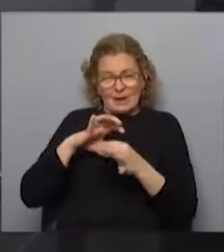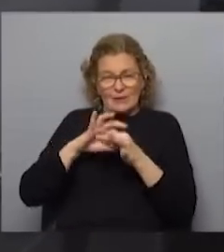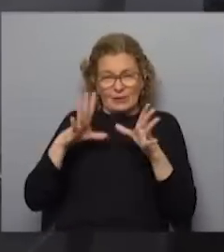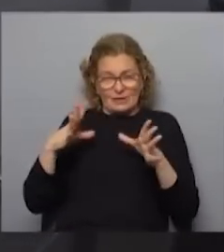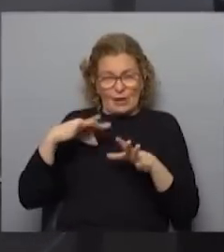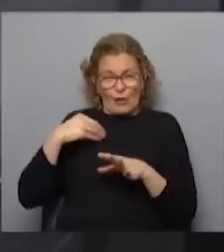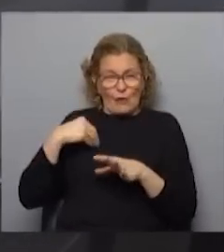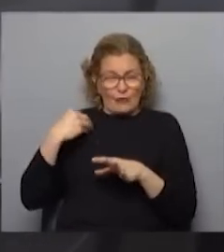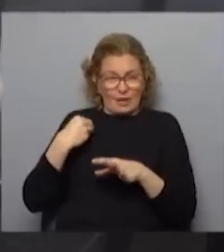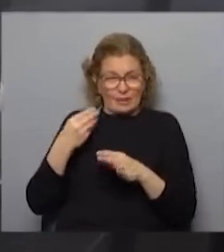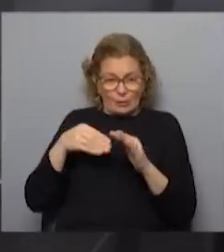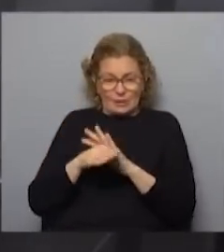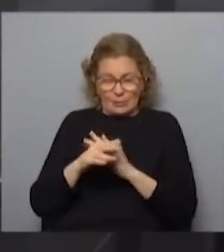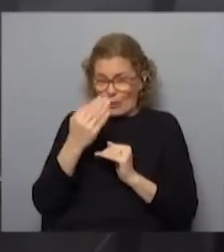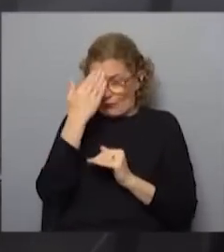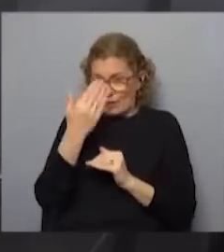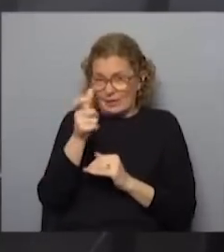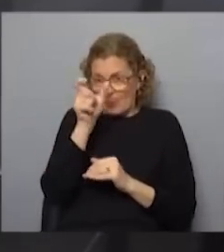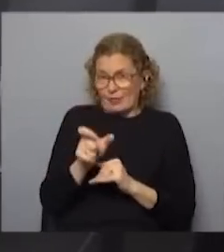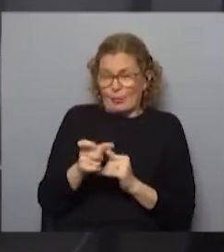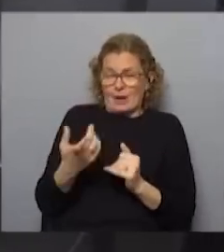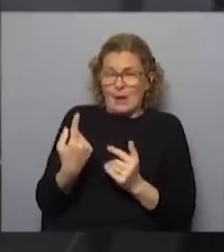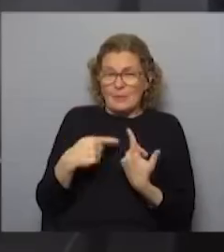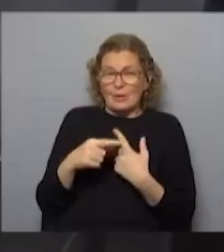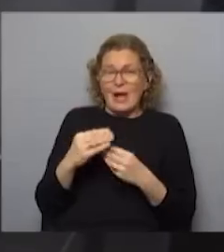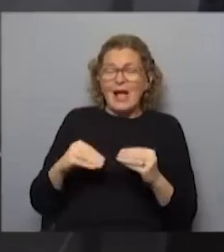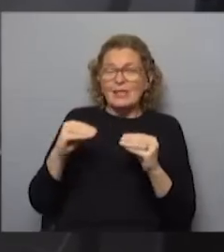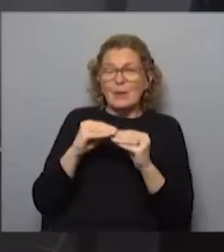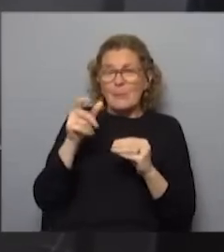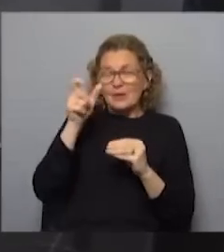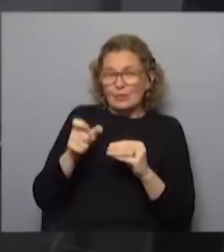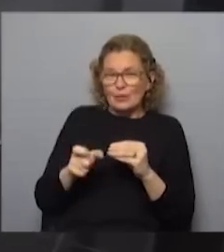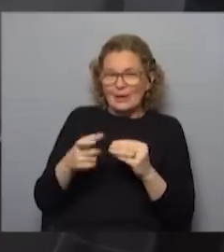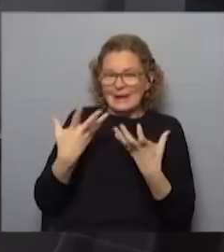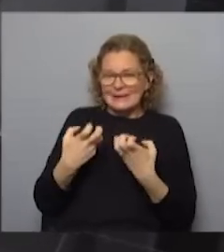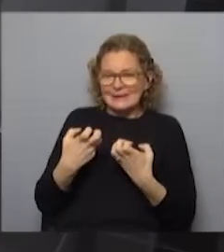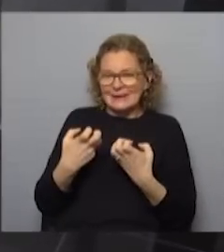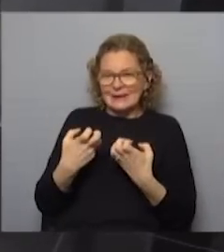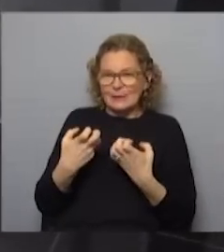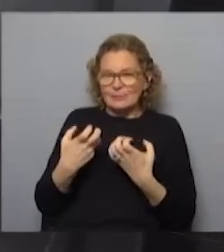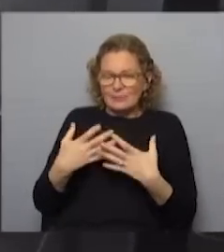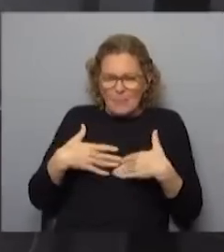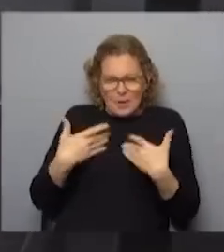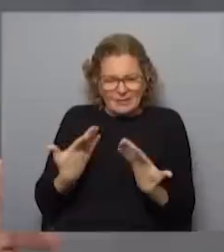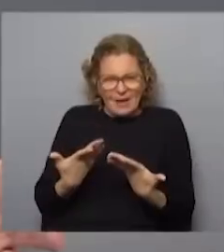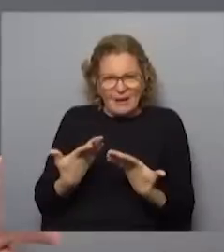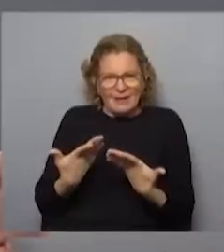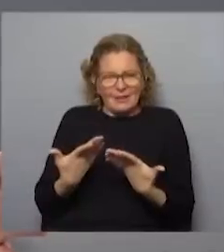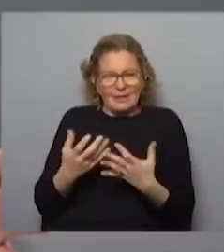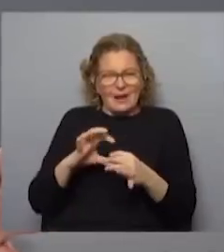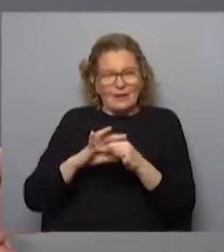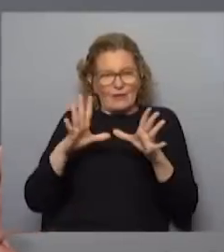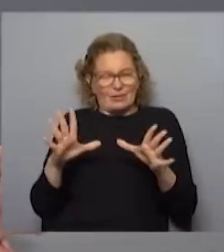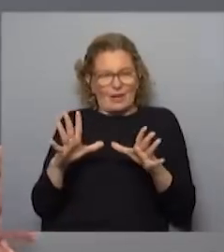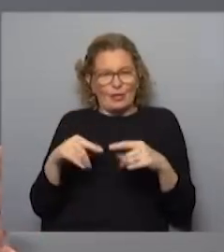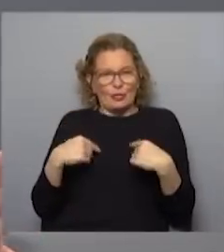confiar que no es un infiltrado el que está frente a nosotros sino que además personas que se quieren manifestar haciendo uso de su libertad